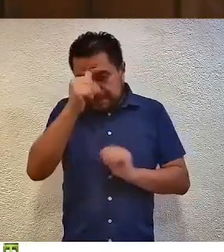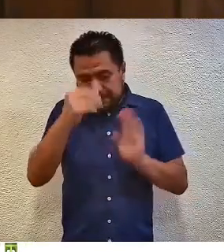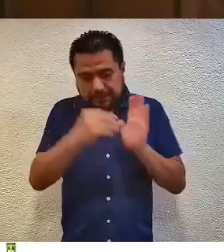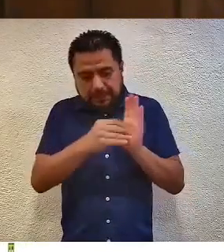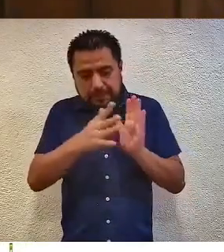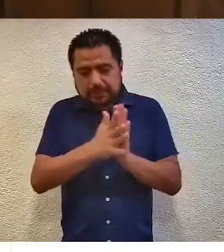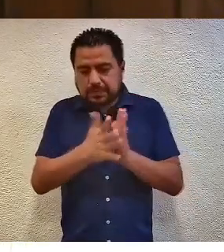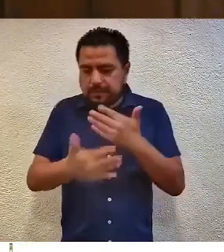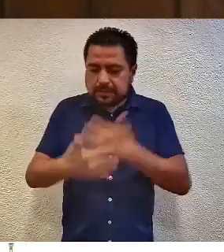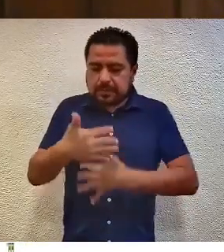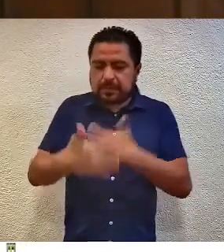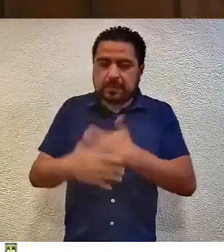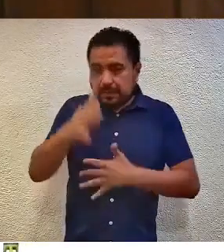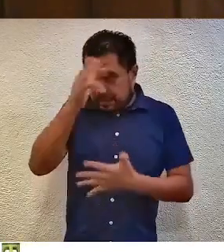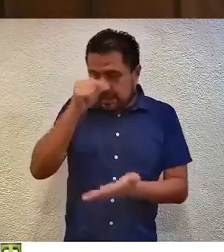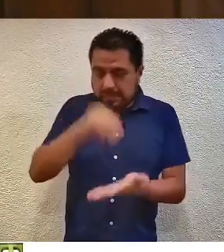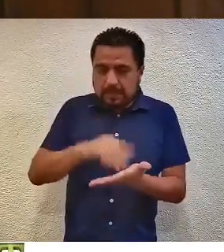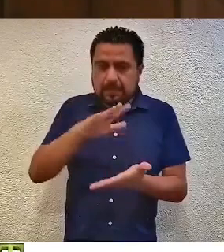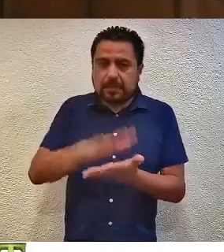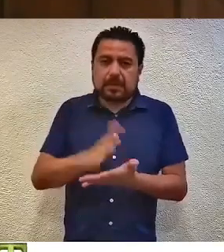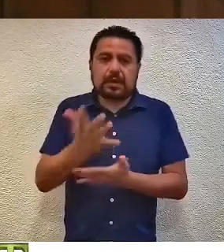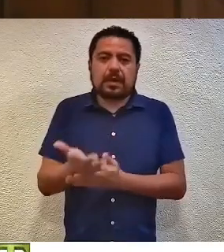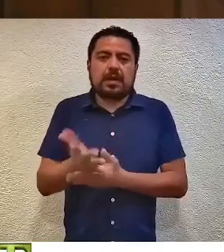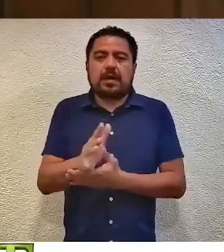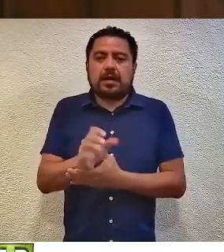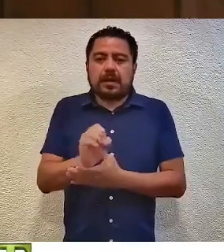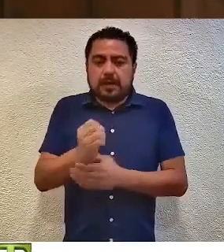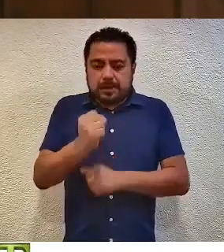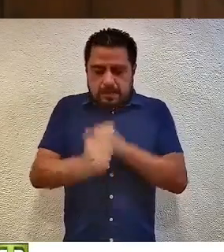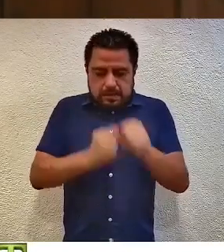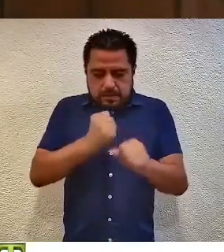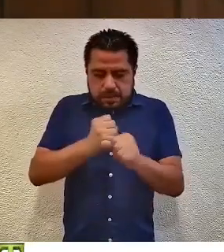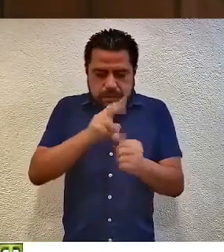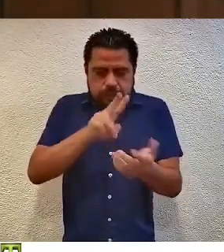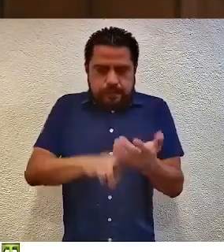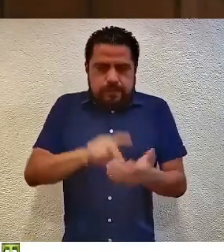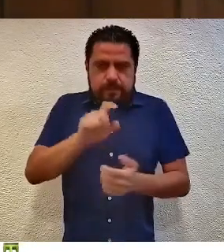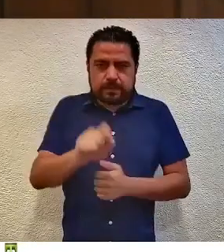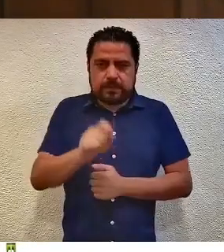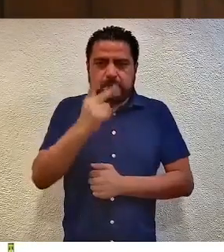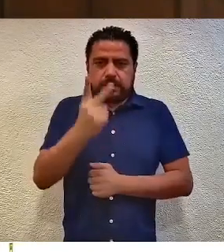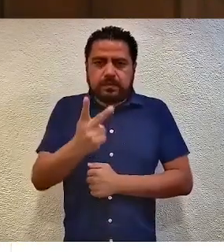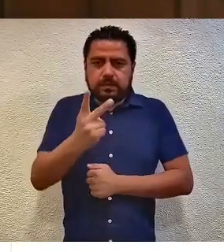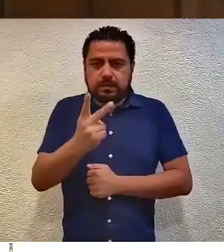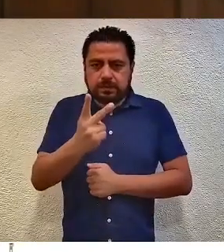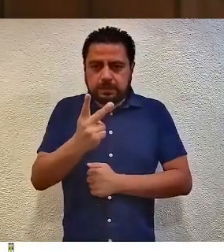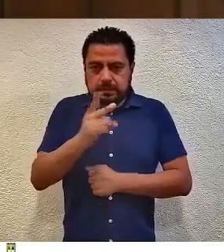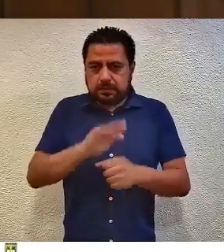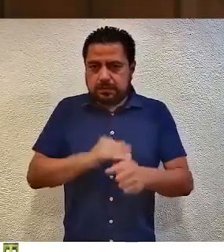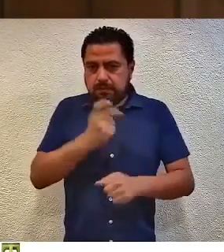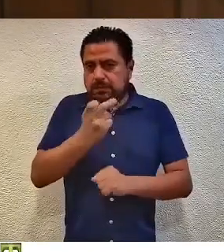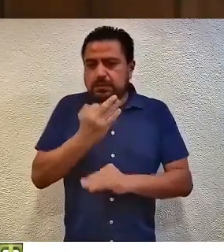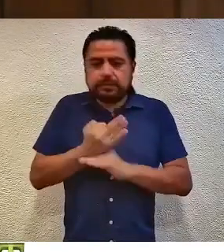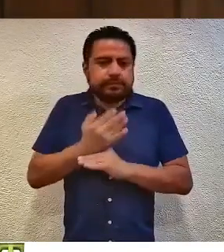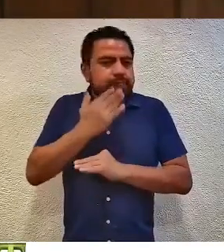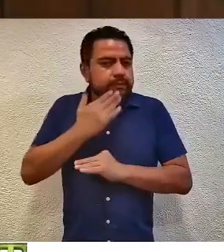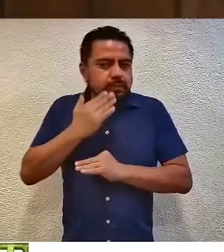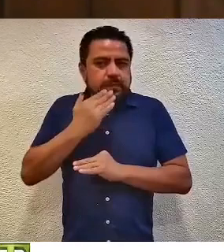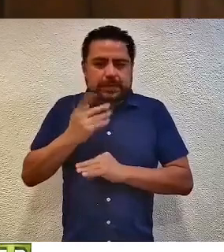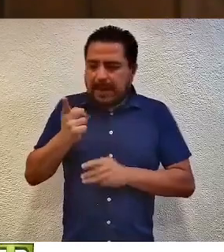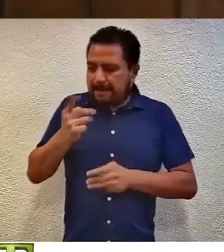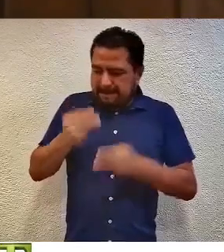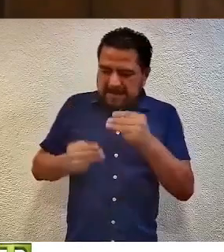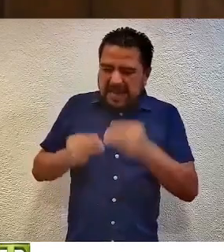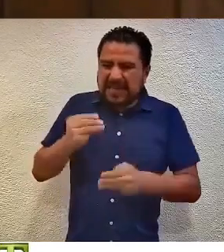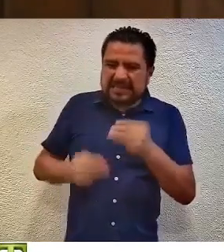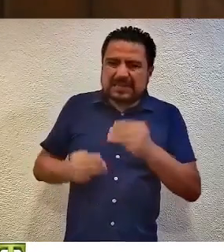15, aprobado el 10 de octubre de 2022. Por lo tanto, solicito amablemente a la